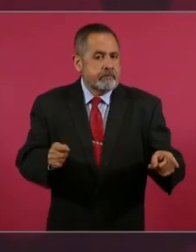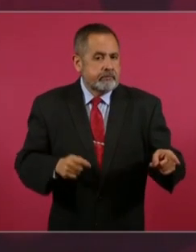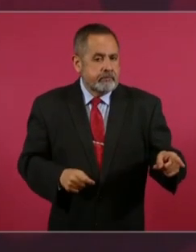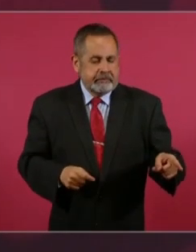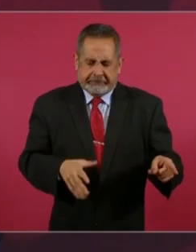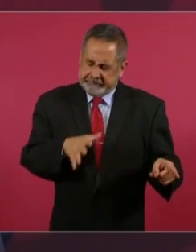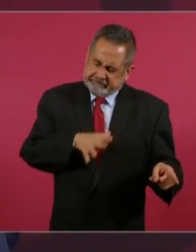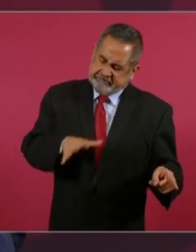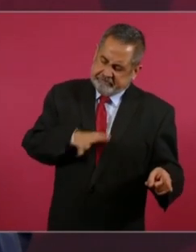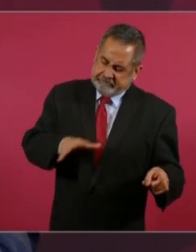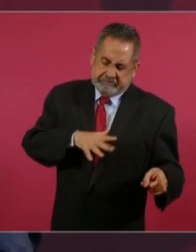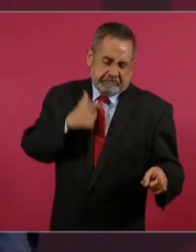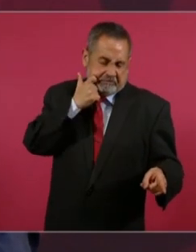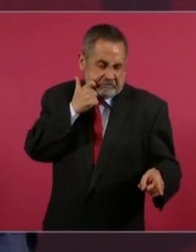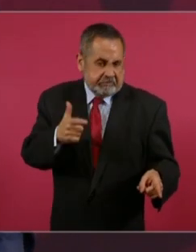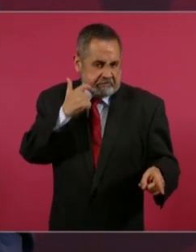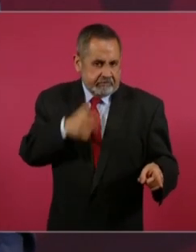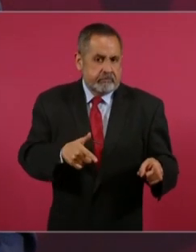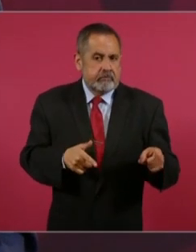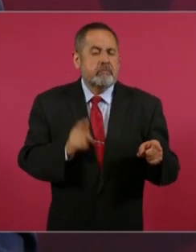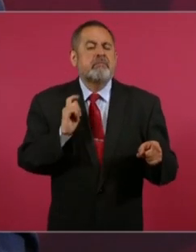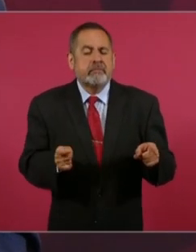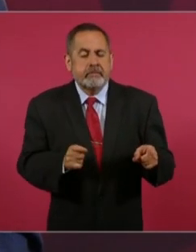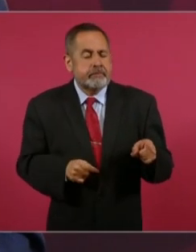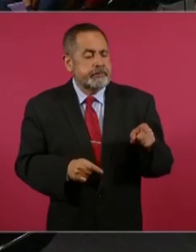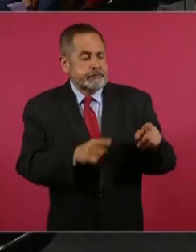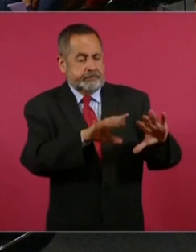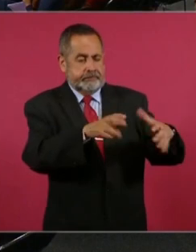Les cuesta trabajo.